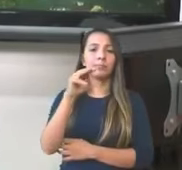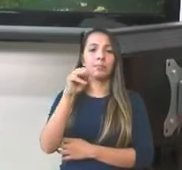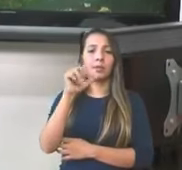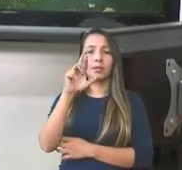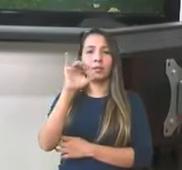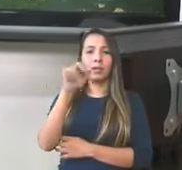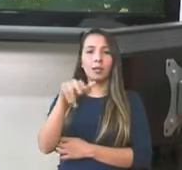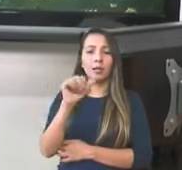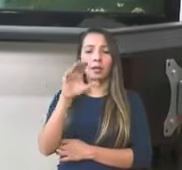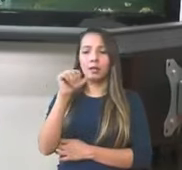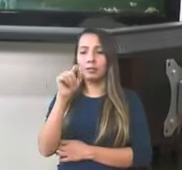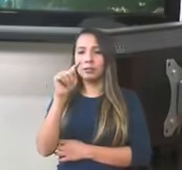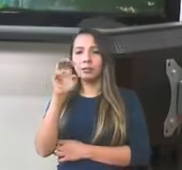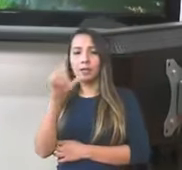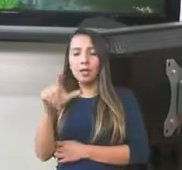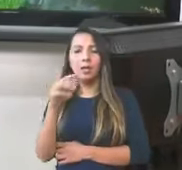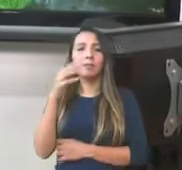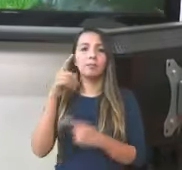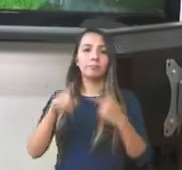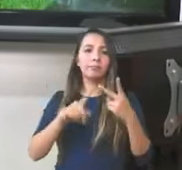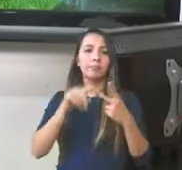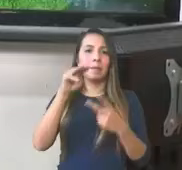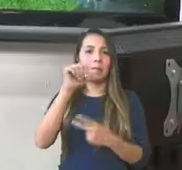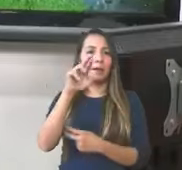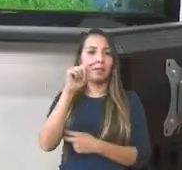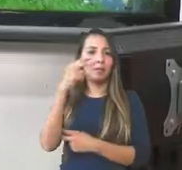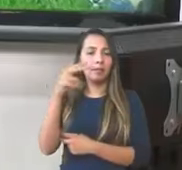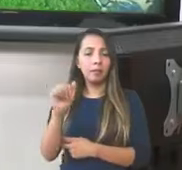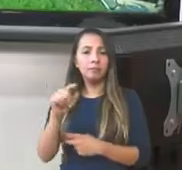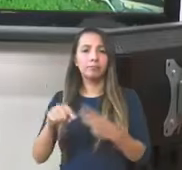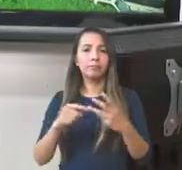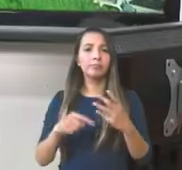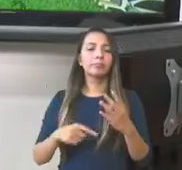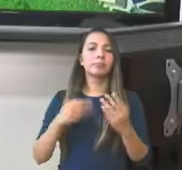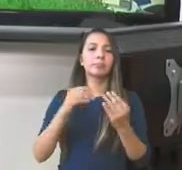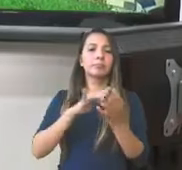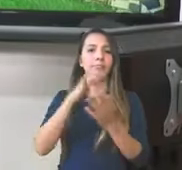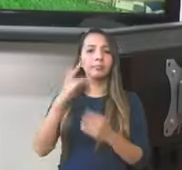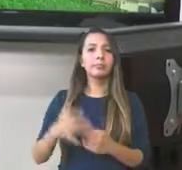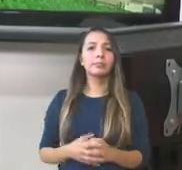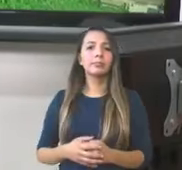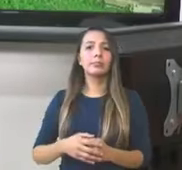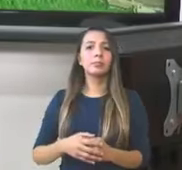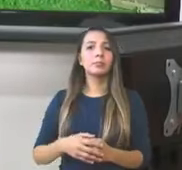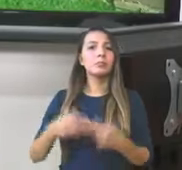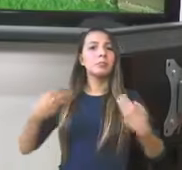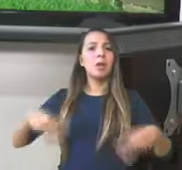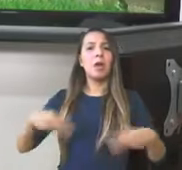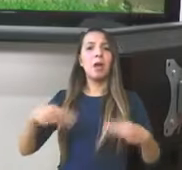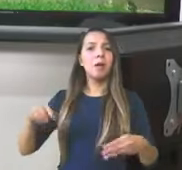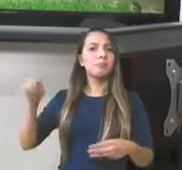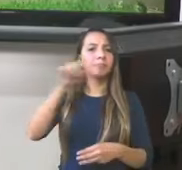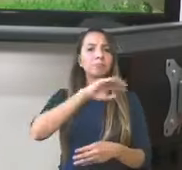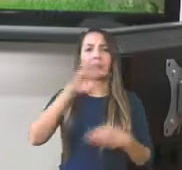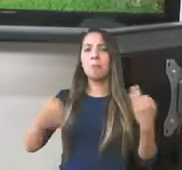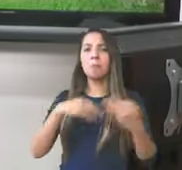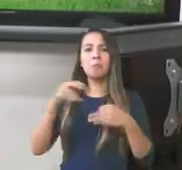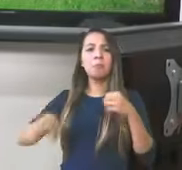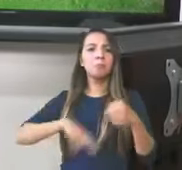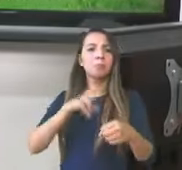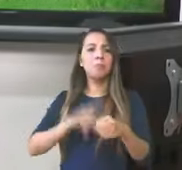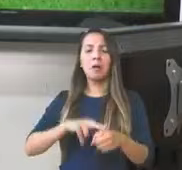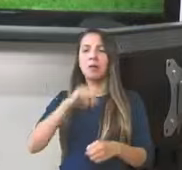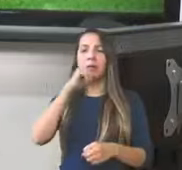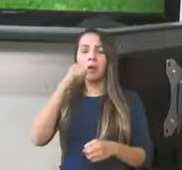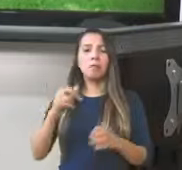gracias. Carol Jiménez nos dice, saludos Carol. Dice, en los mercados todo normal en tiempo de simulacro, en